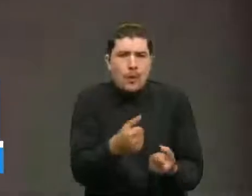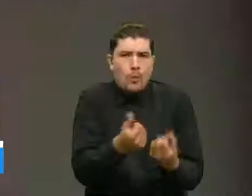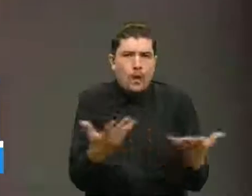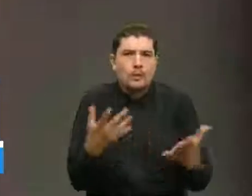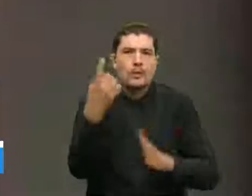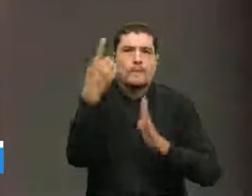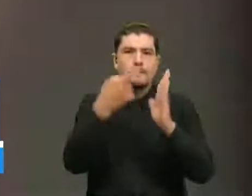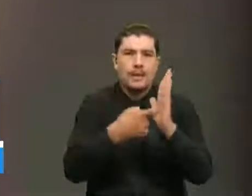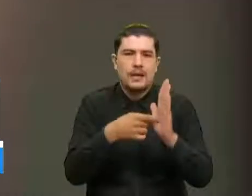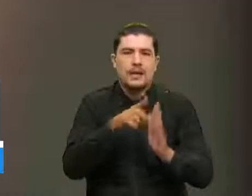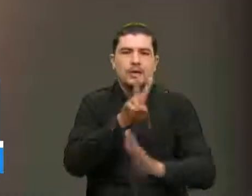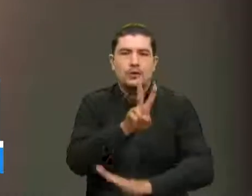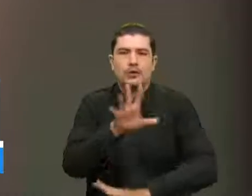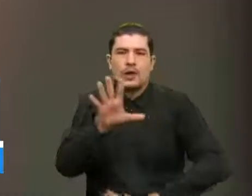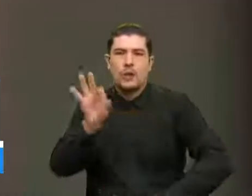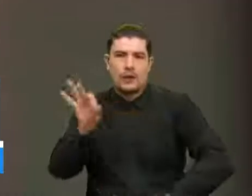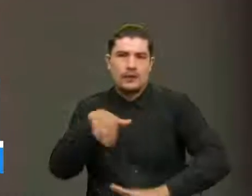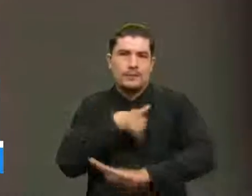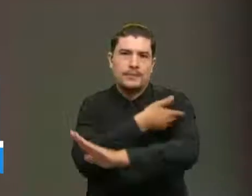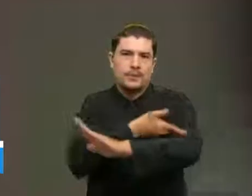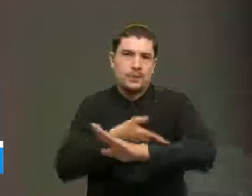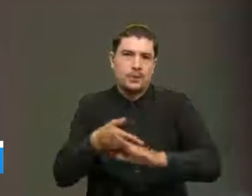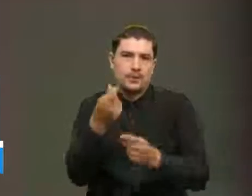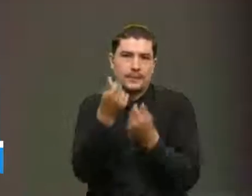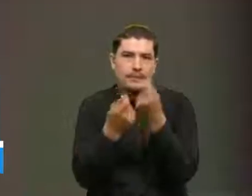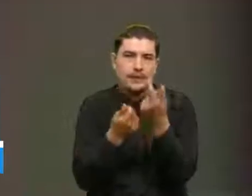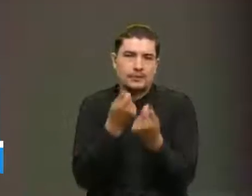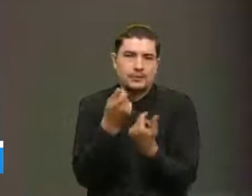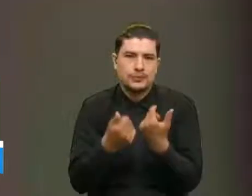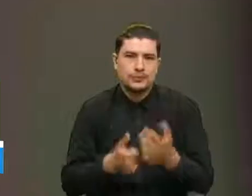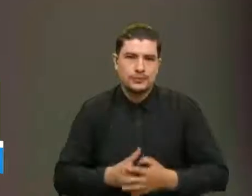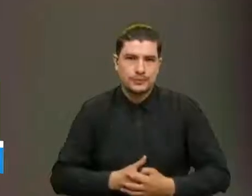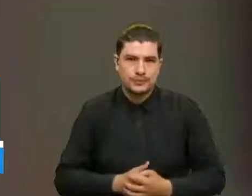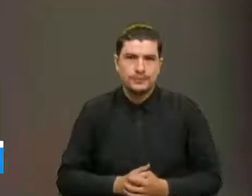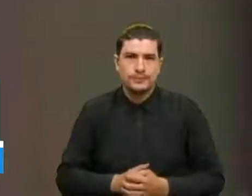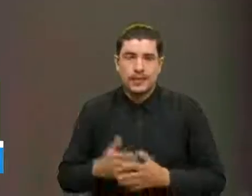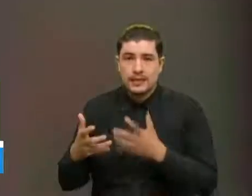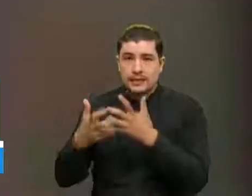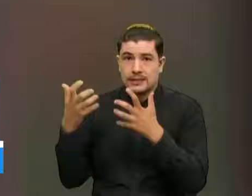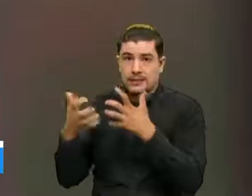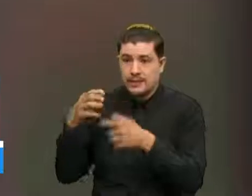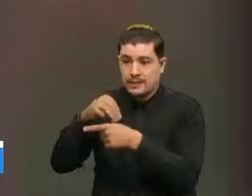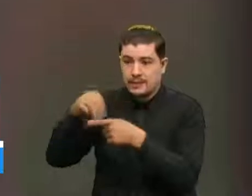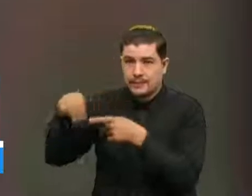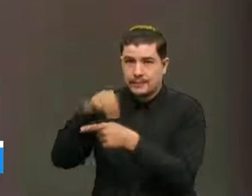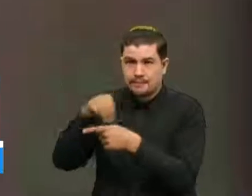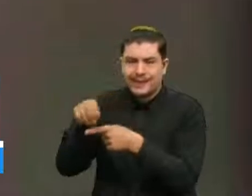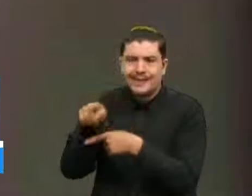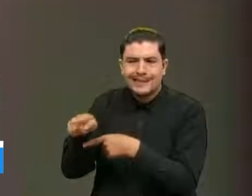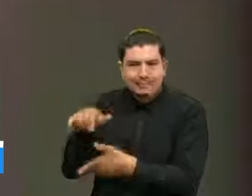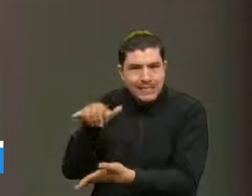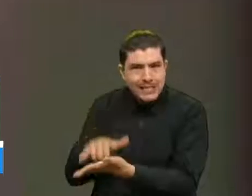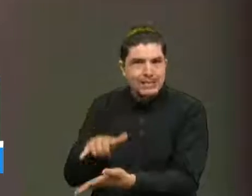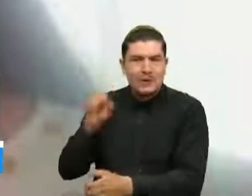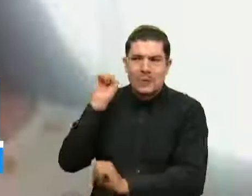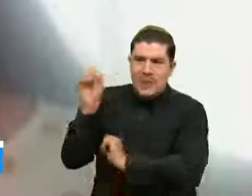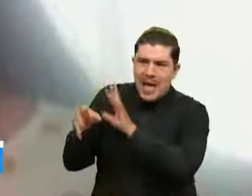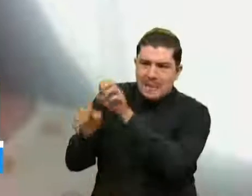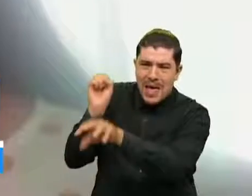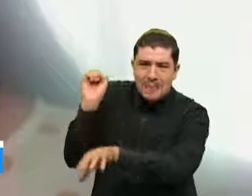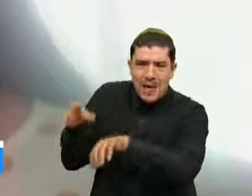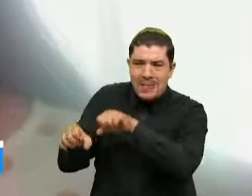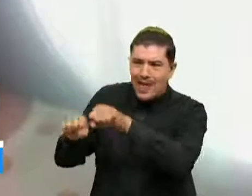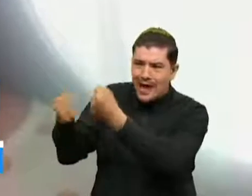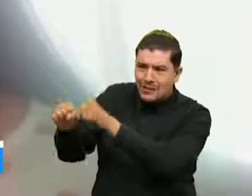1.250 millones de pesos el sistema integrado de transporte masivo continúa siendo objeto de ataques contra su